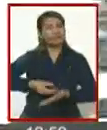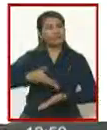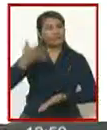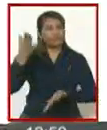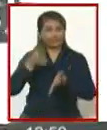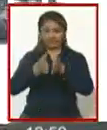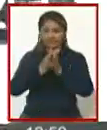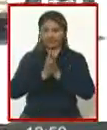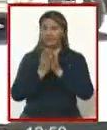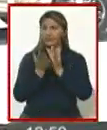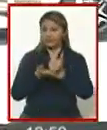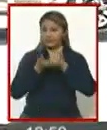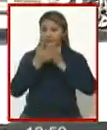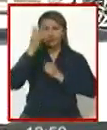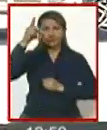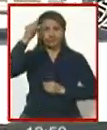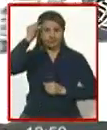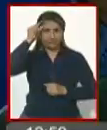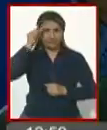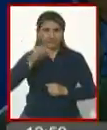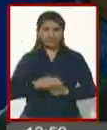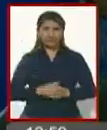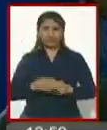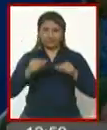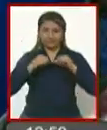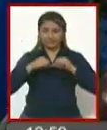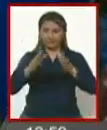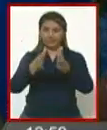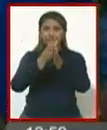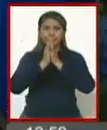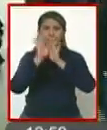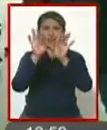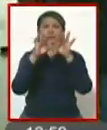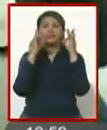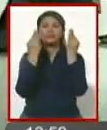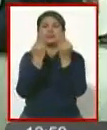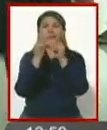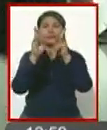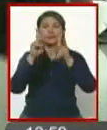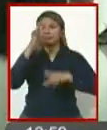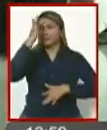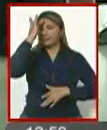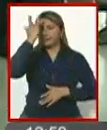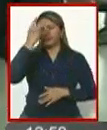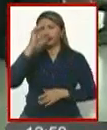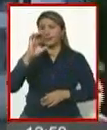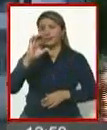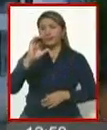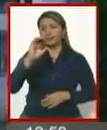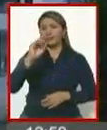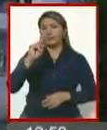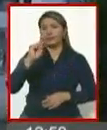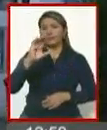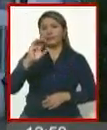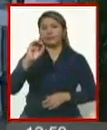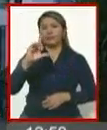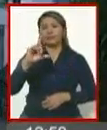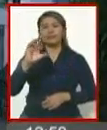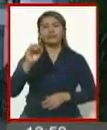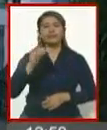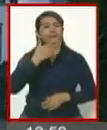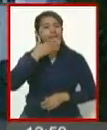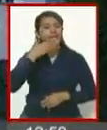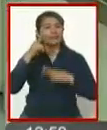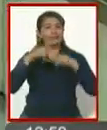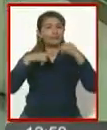y están pidiendo ahora ayuda al gobierno. Continúa el pedido de los familiares de los pacientes del oncológico sobre una mejor infraestructura, además